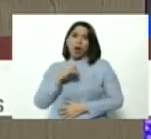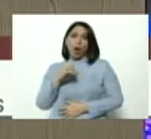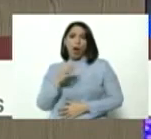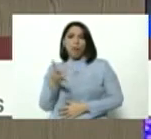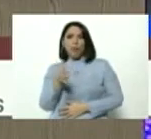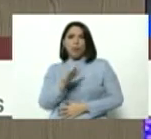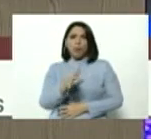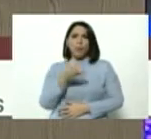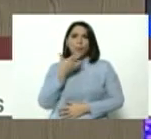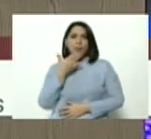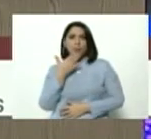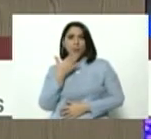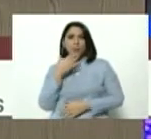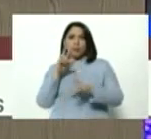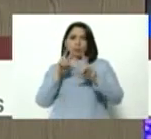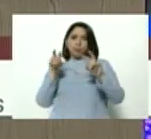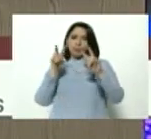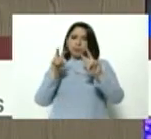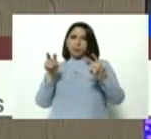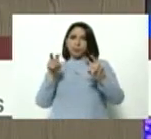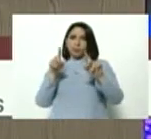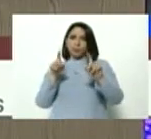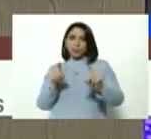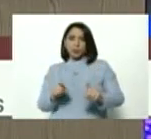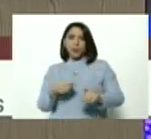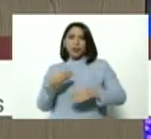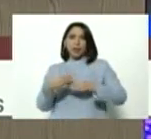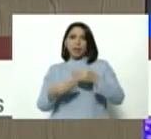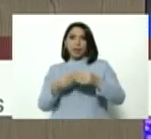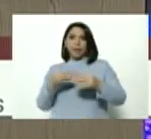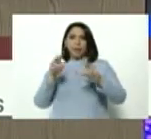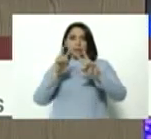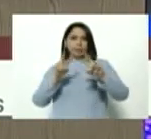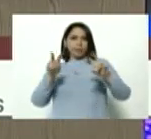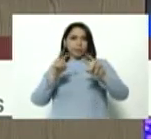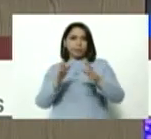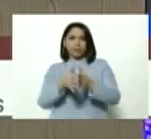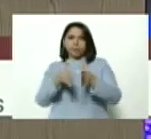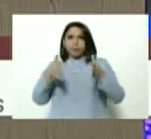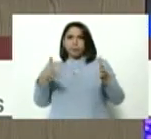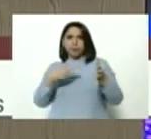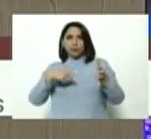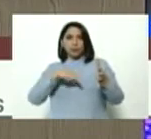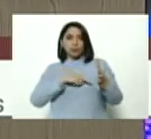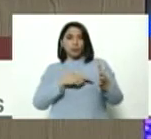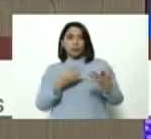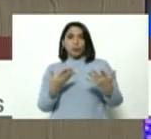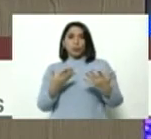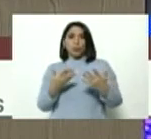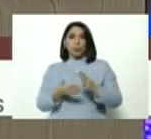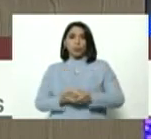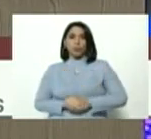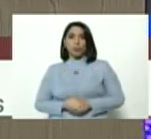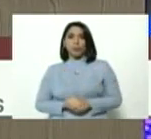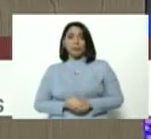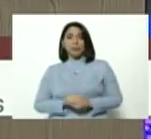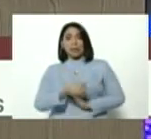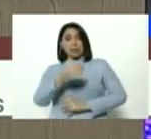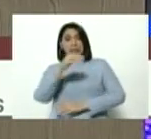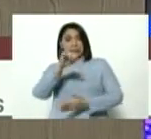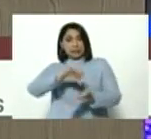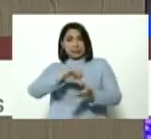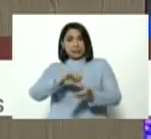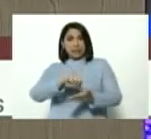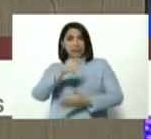leves, es el diagnóstico precoz. La realización precoz, el despistaje amplio. Nosotros no esperamos a los pacientes en los hospitales Centinela y en